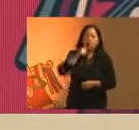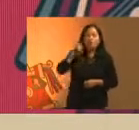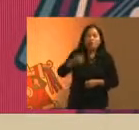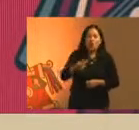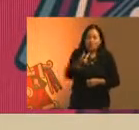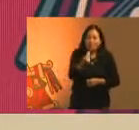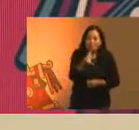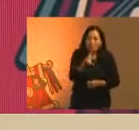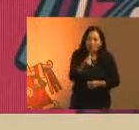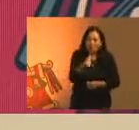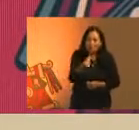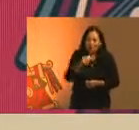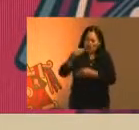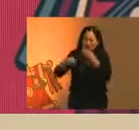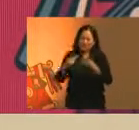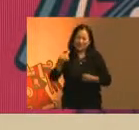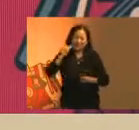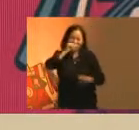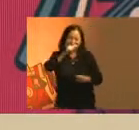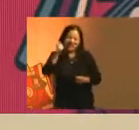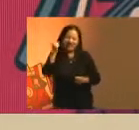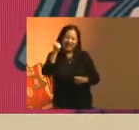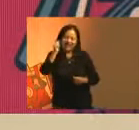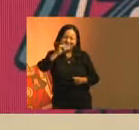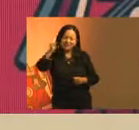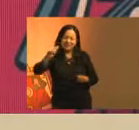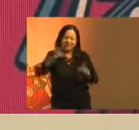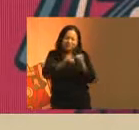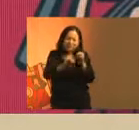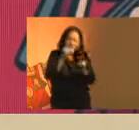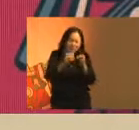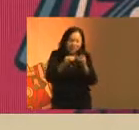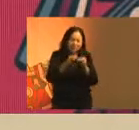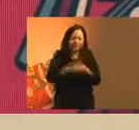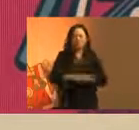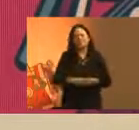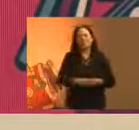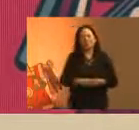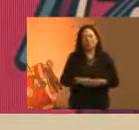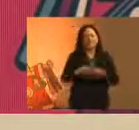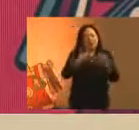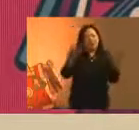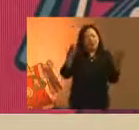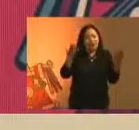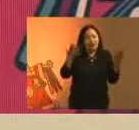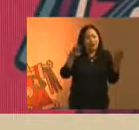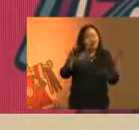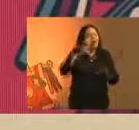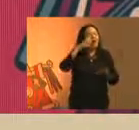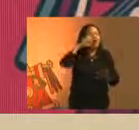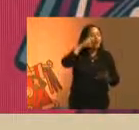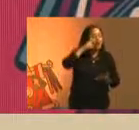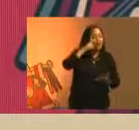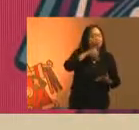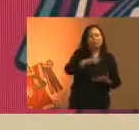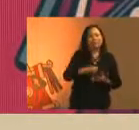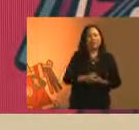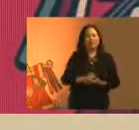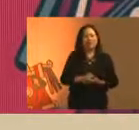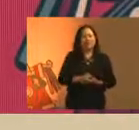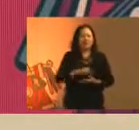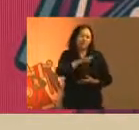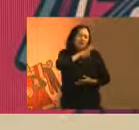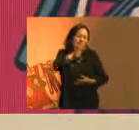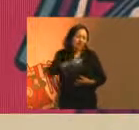tragaba ayer baje por naranja tiríndaro y tercero donde se murió una abeja y reencarnó en regimiento